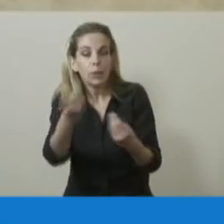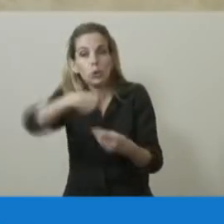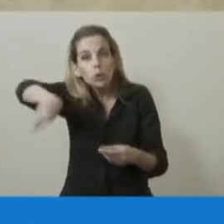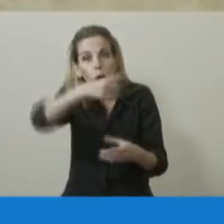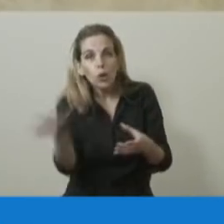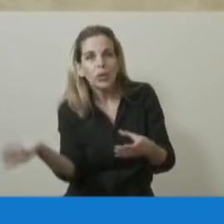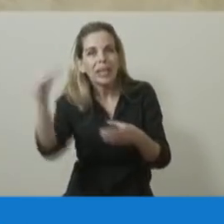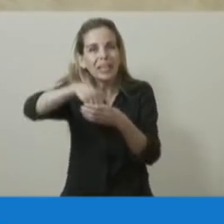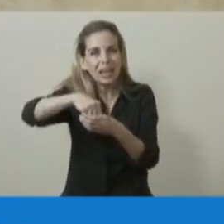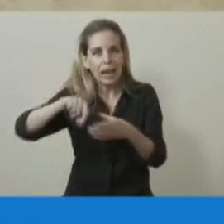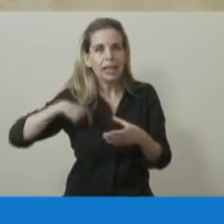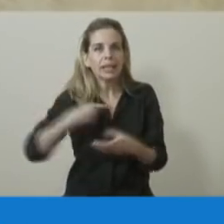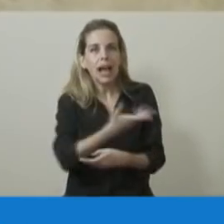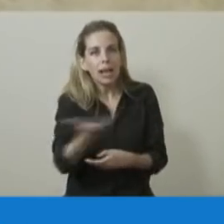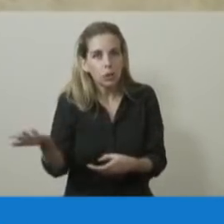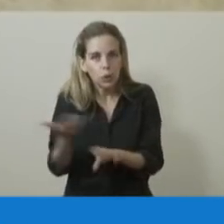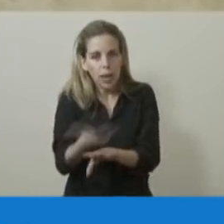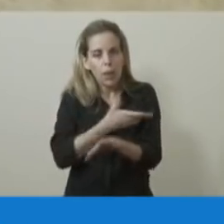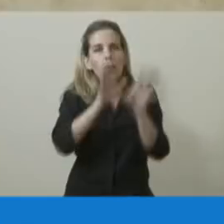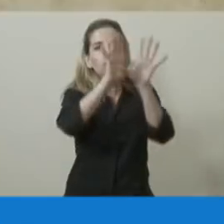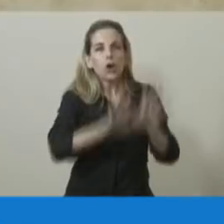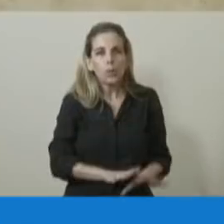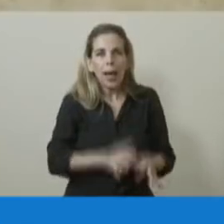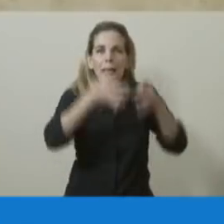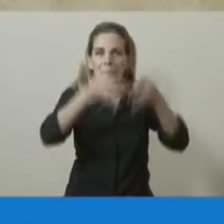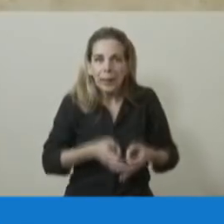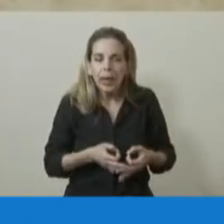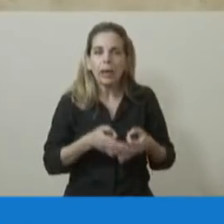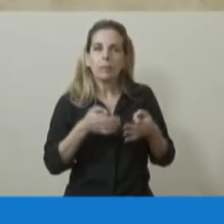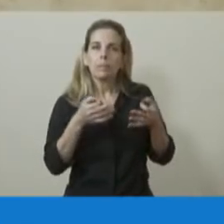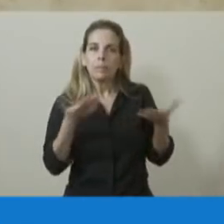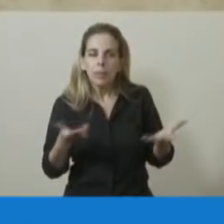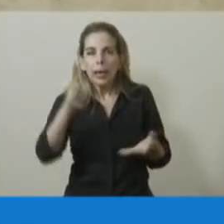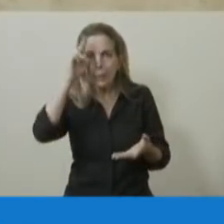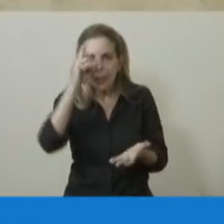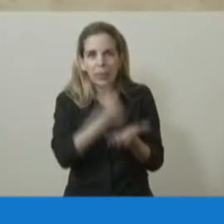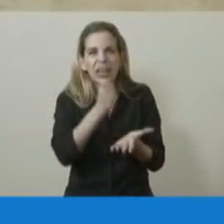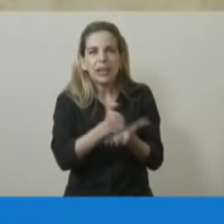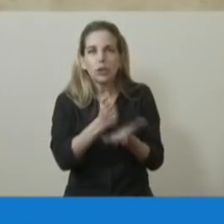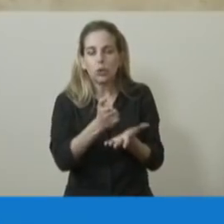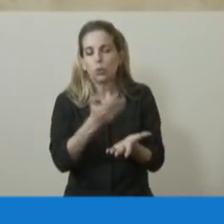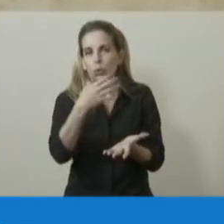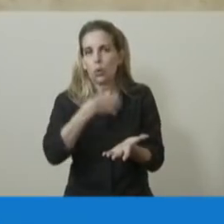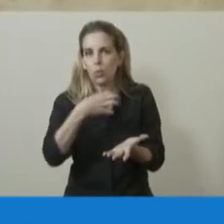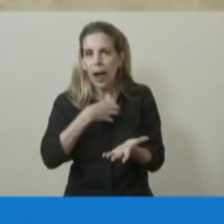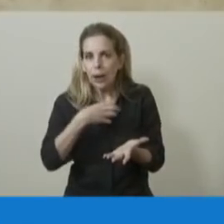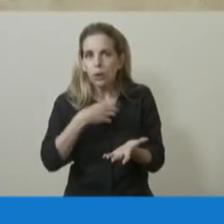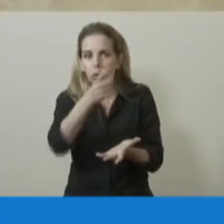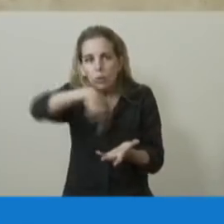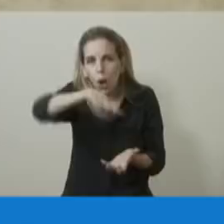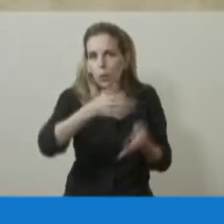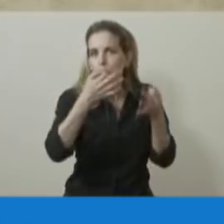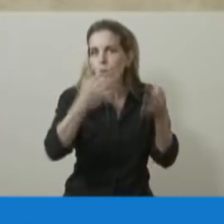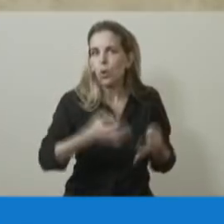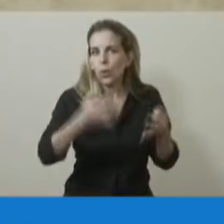Armadas preparadas en la institucionalidad y en el respeto a los derechos humanos, y que